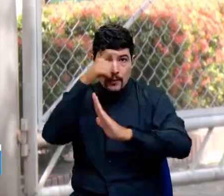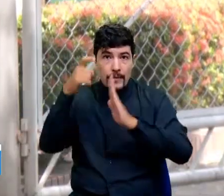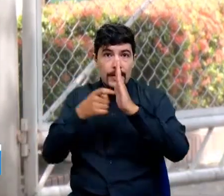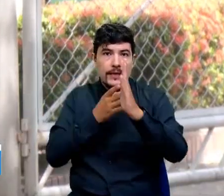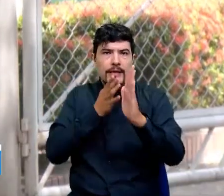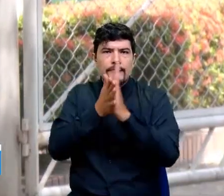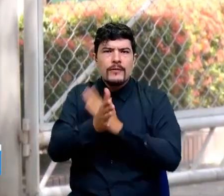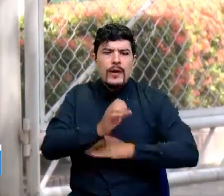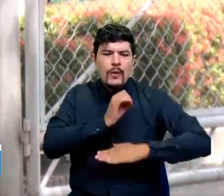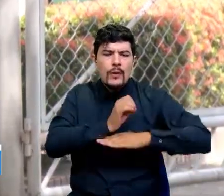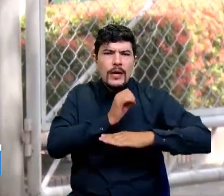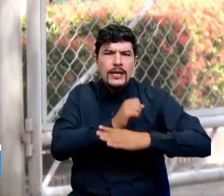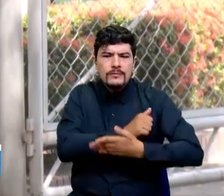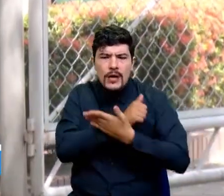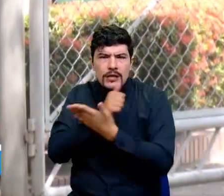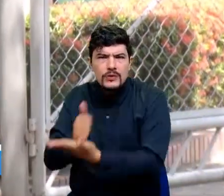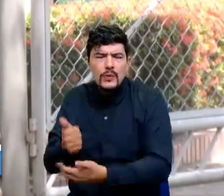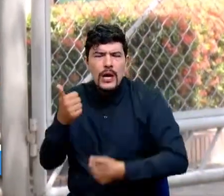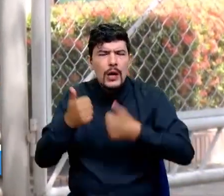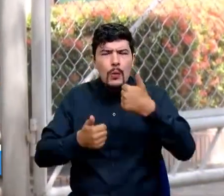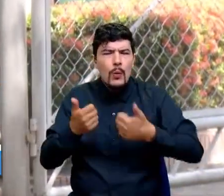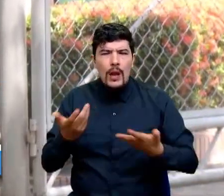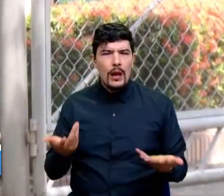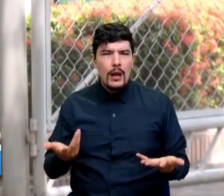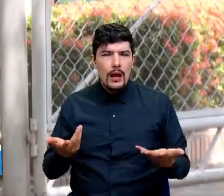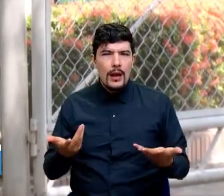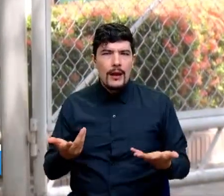los organismos de socorro que, según la alta